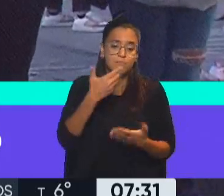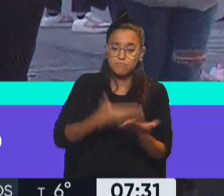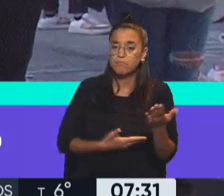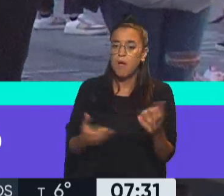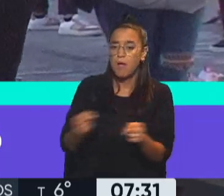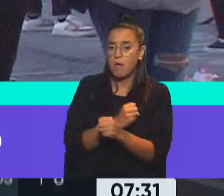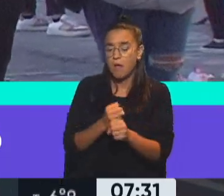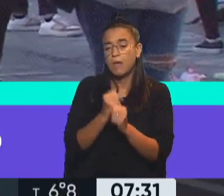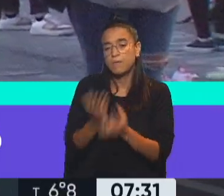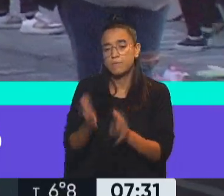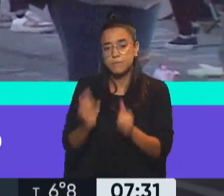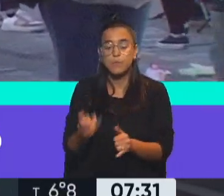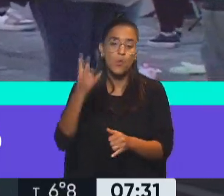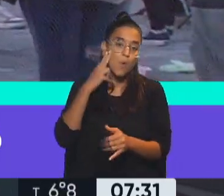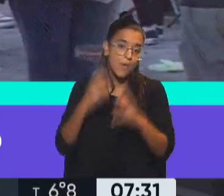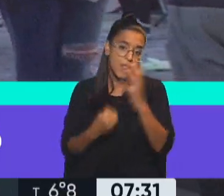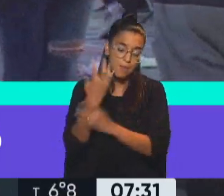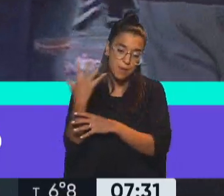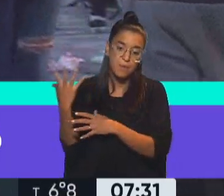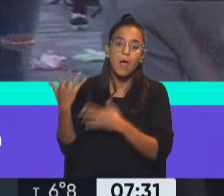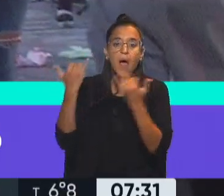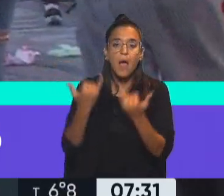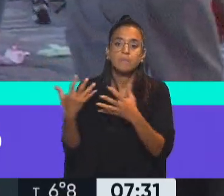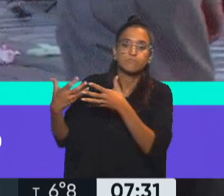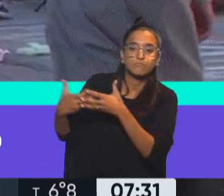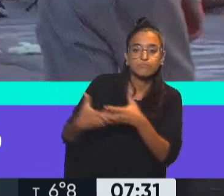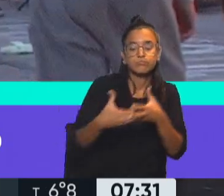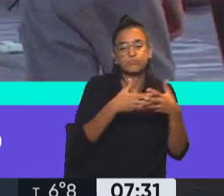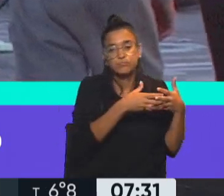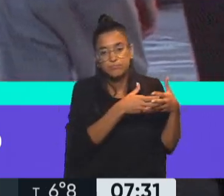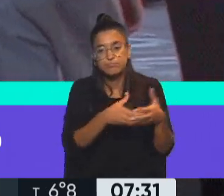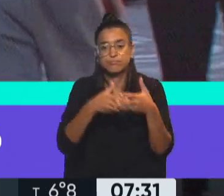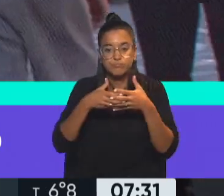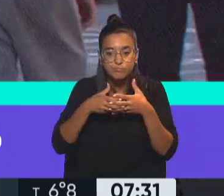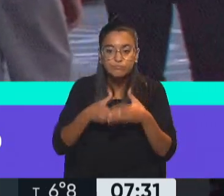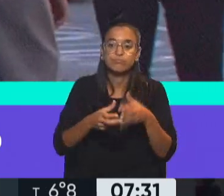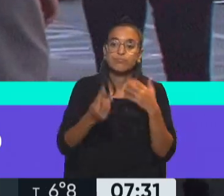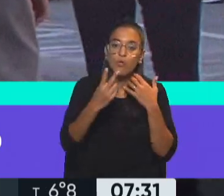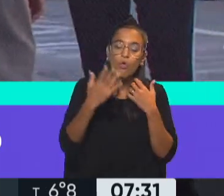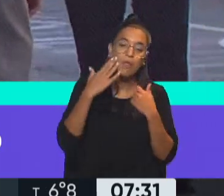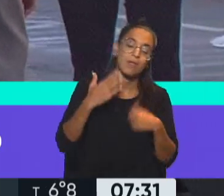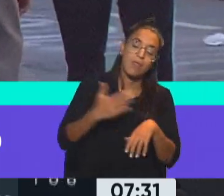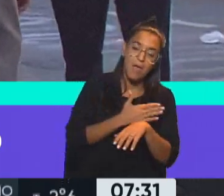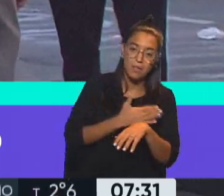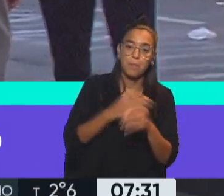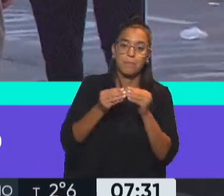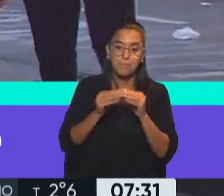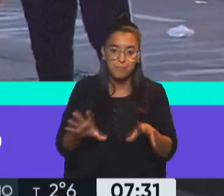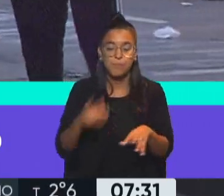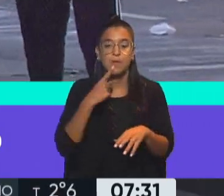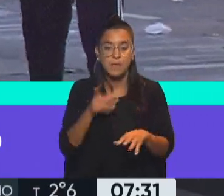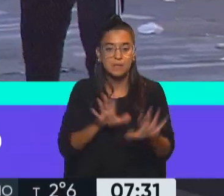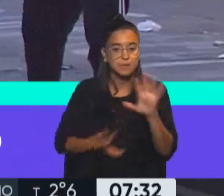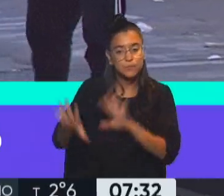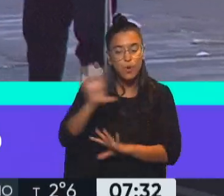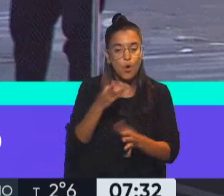pero a partir de las 9 de la mañana llegarán más columnas aquí para cuando comienza a partir de las 14 un poquito antes tal vez ella a tener forma